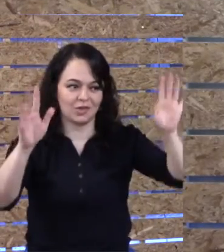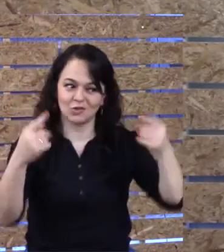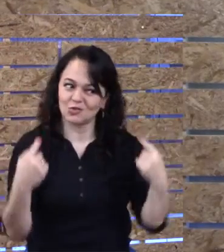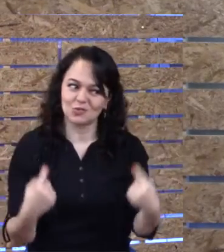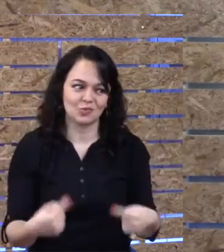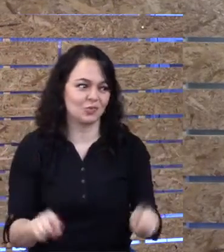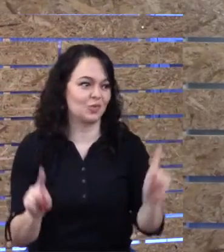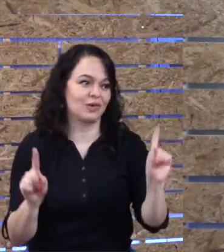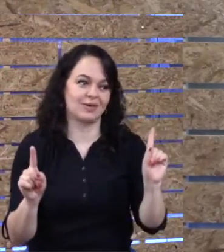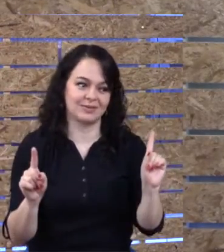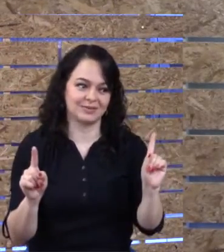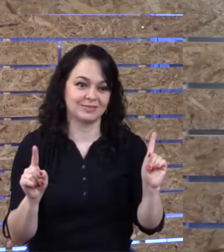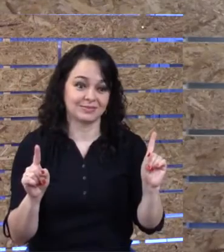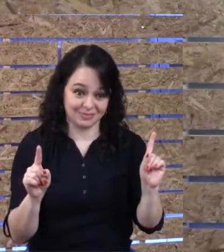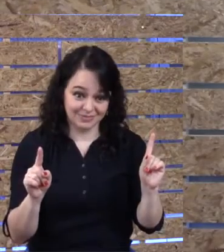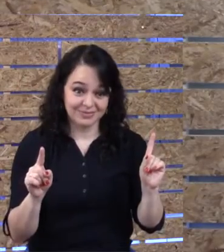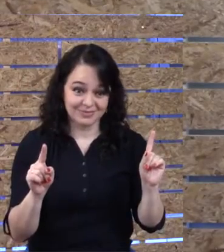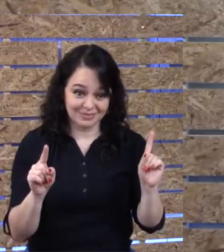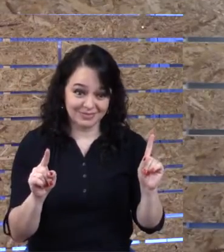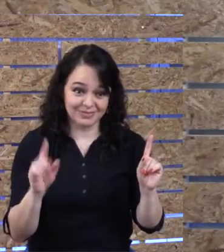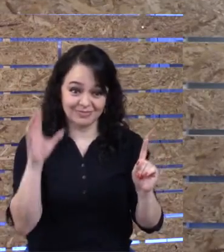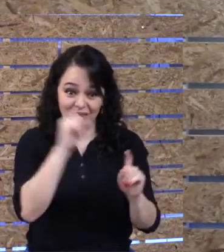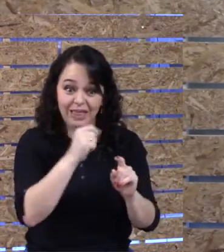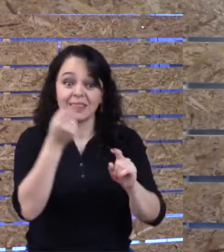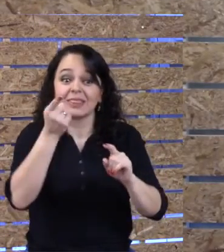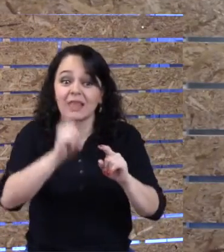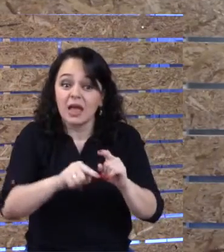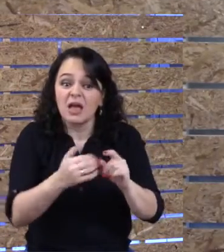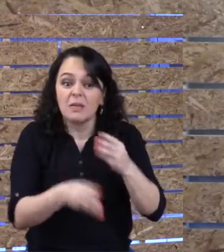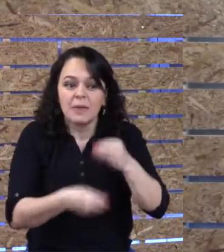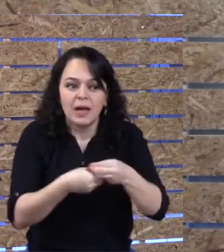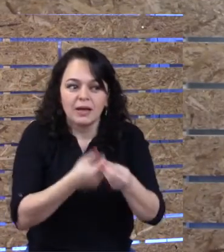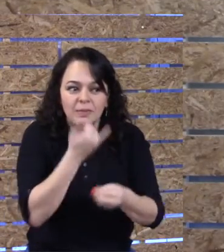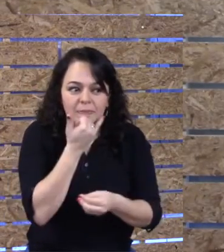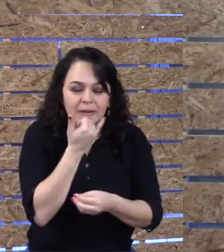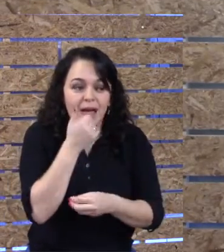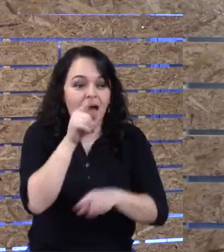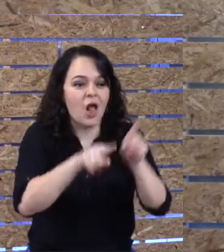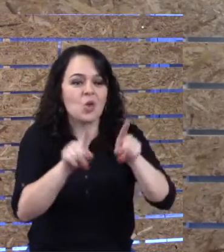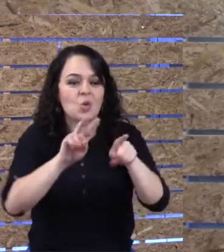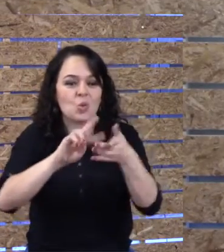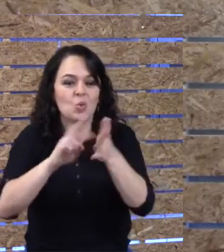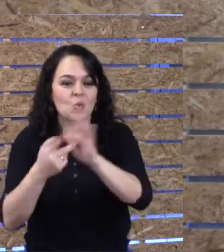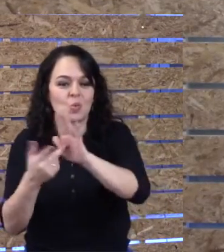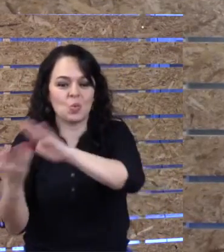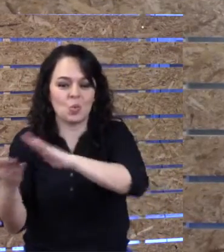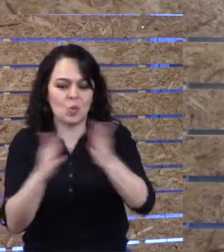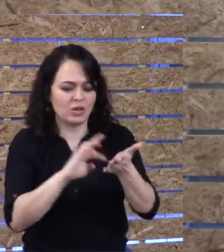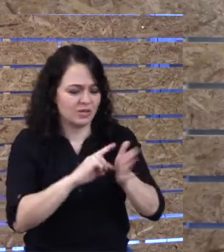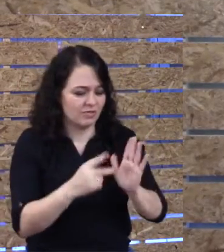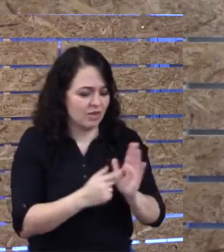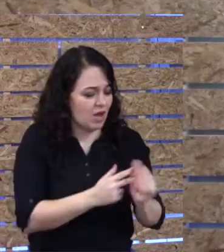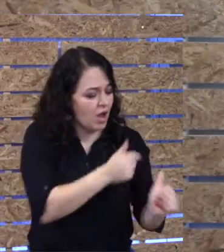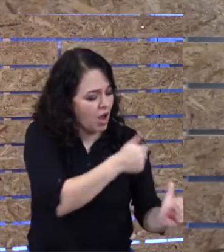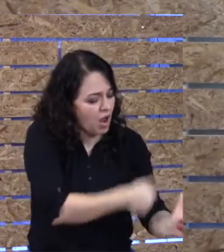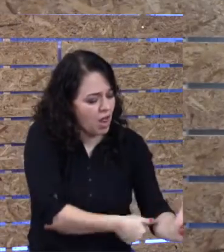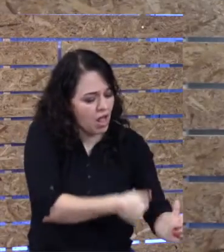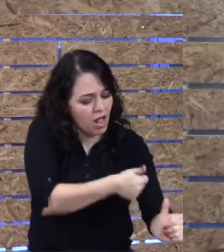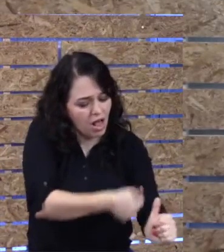Una variante de esta trivialización es la oferta de un tratamiento individualizado.